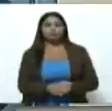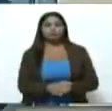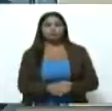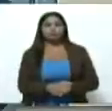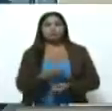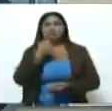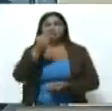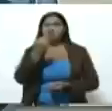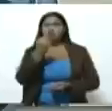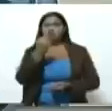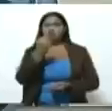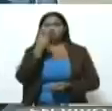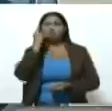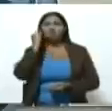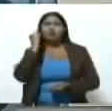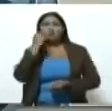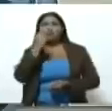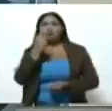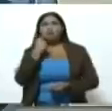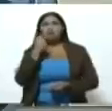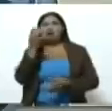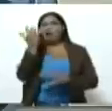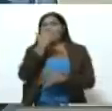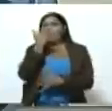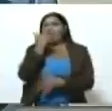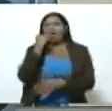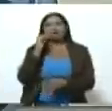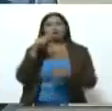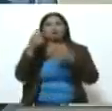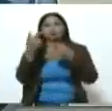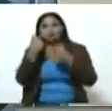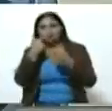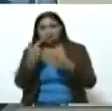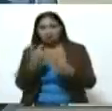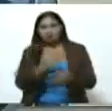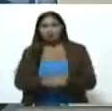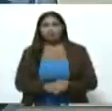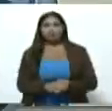Ella dice, como si fuese un chiste, lo siguiente: